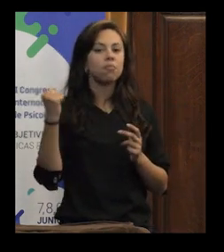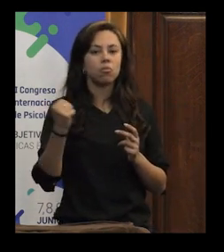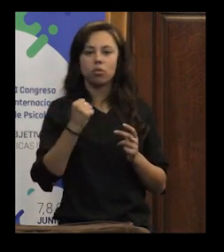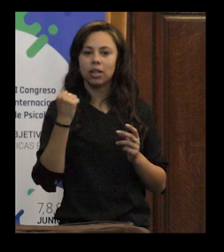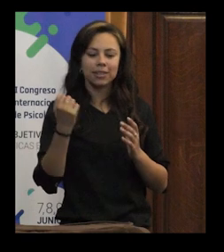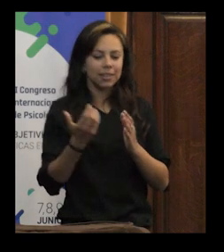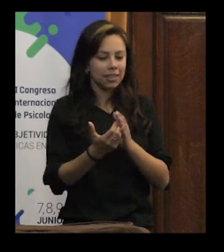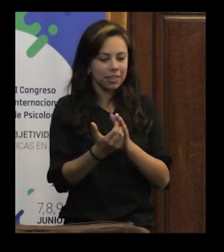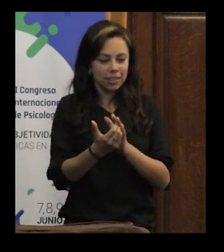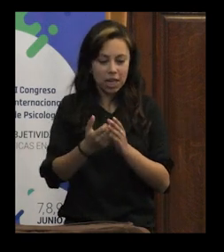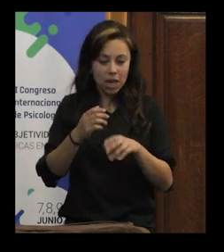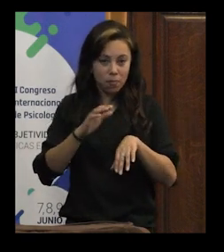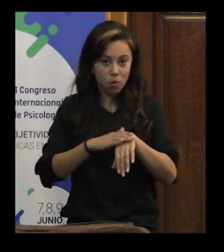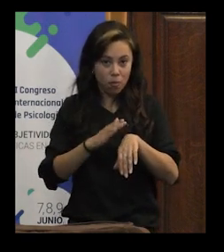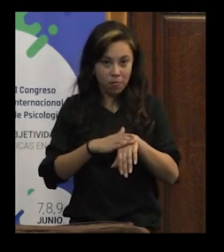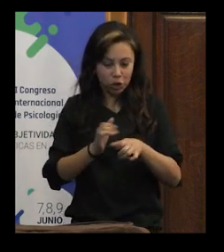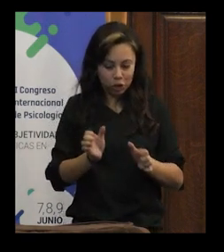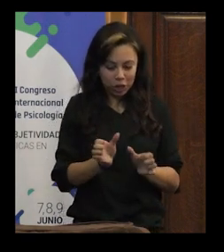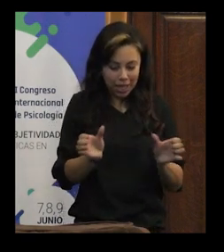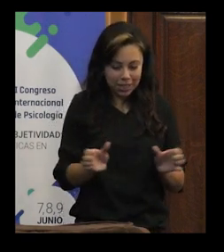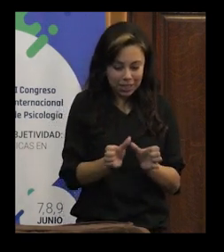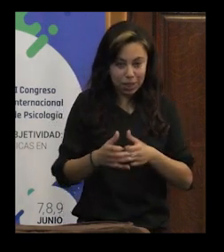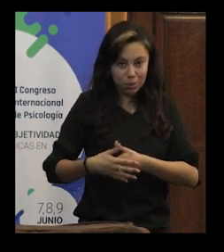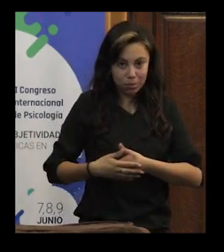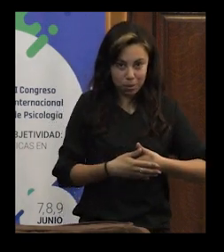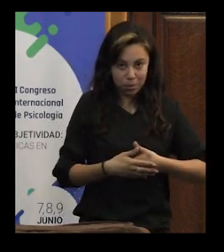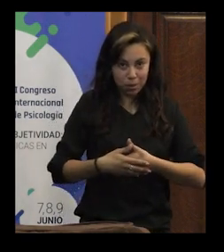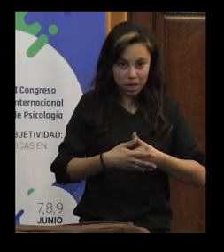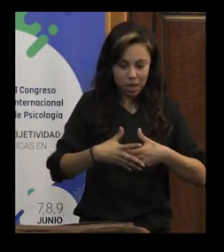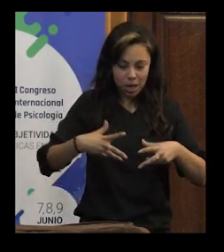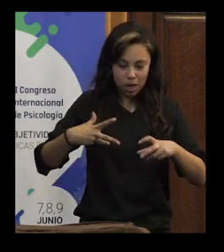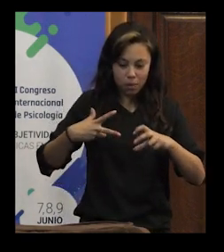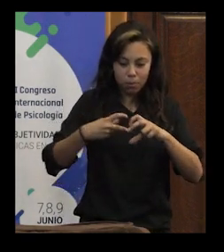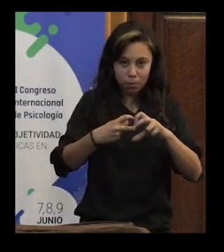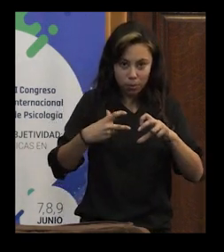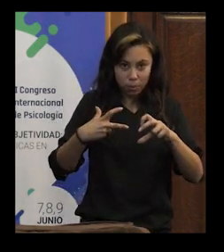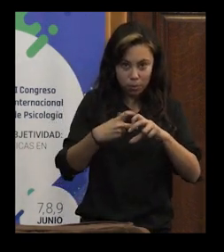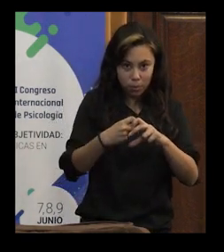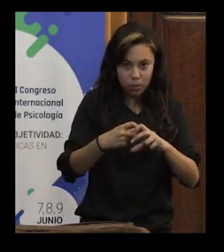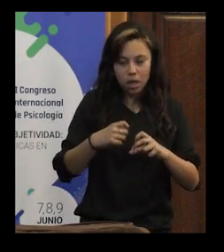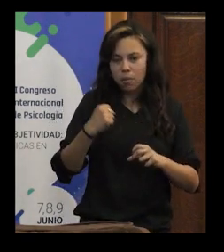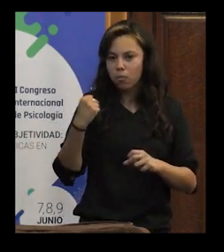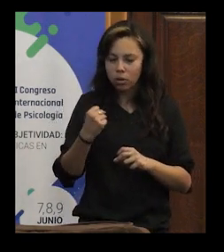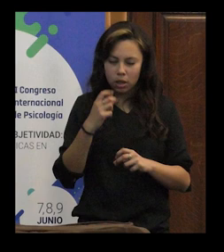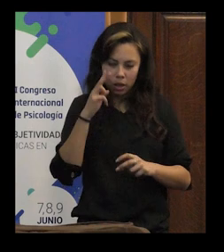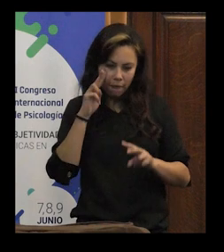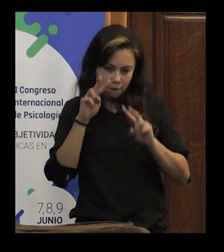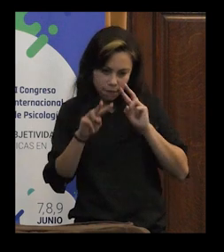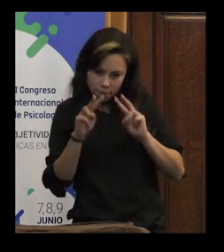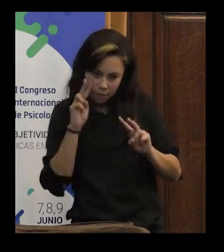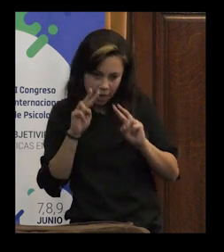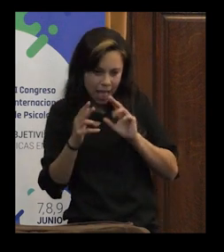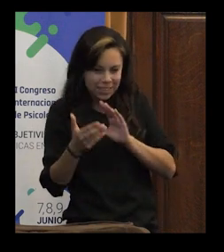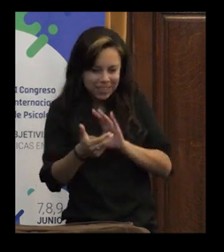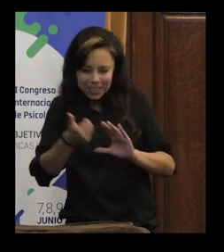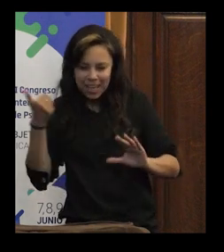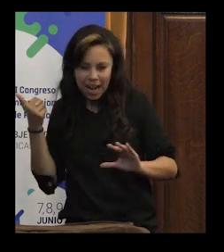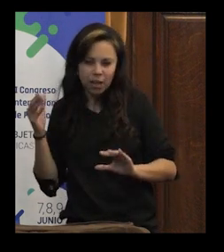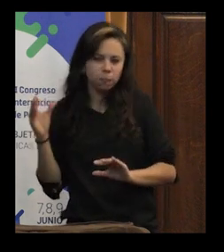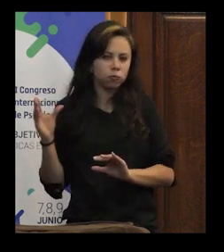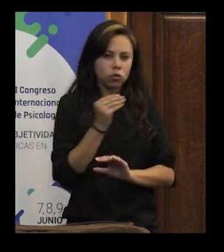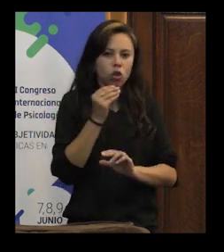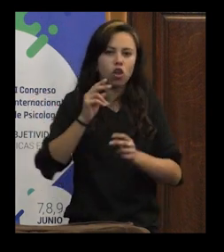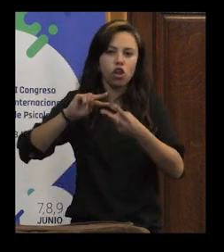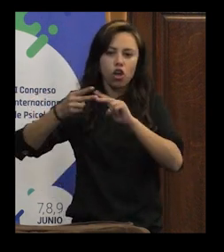prejudicial, incluindo calvície prematura, miopia, alcoolismo,